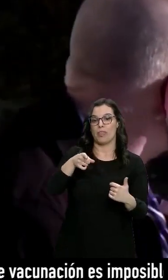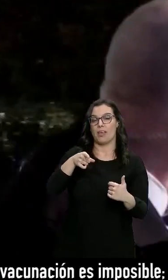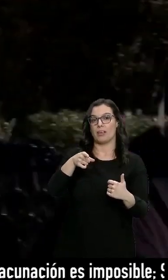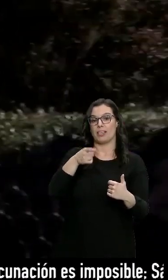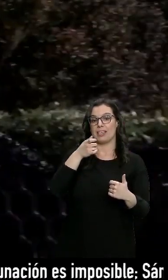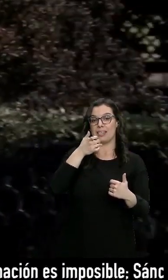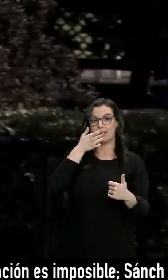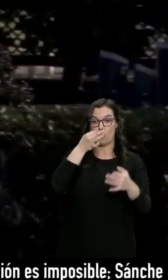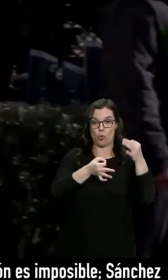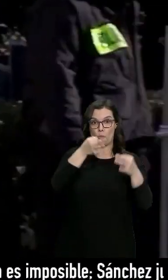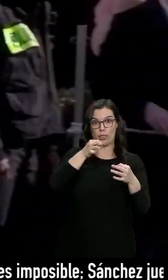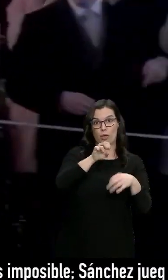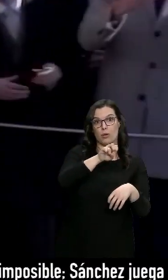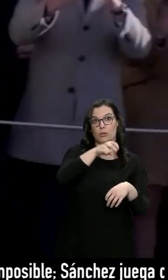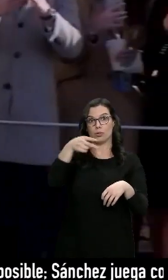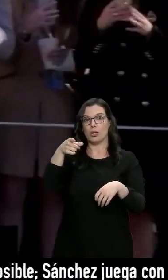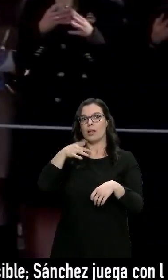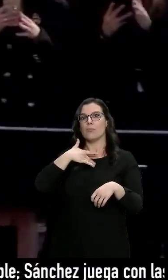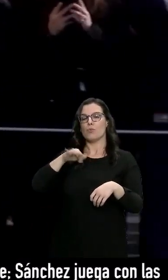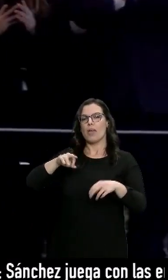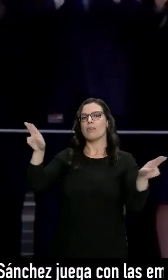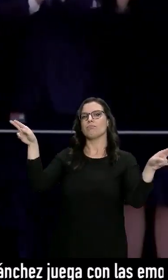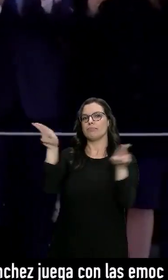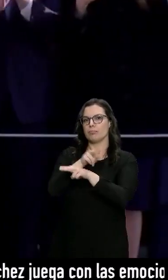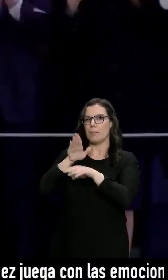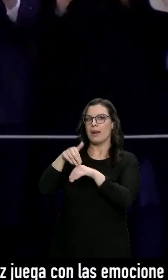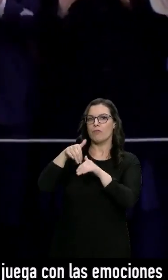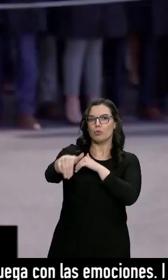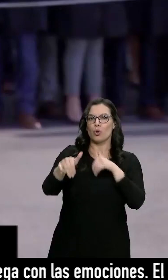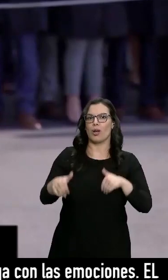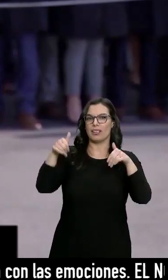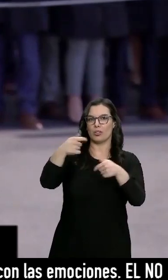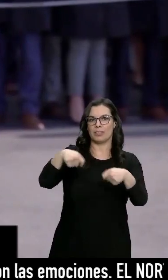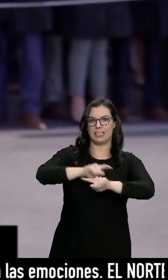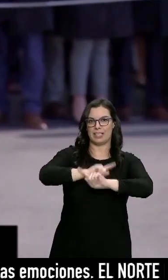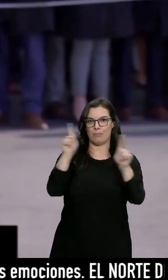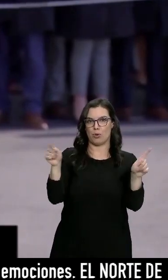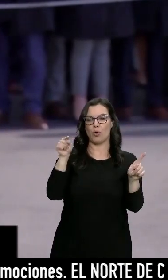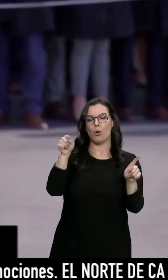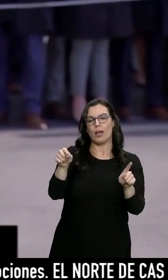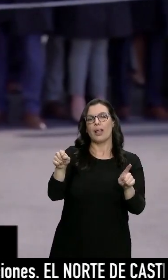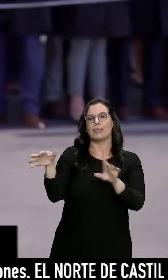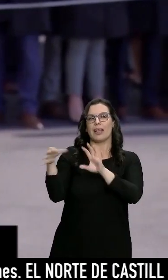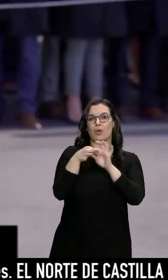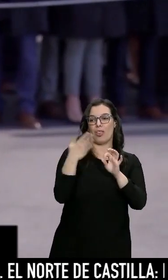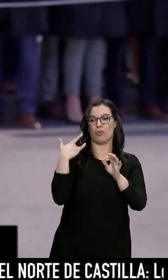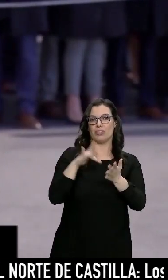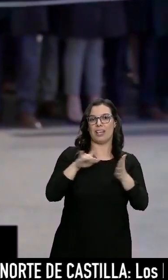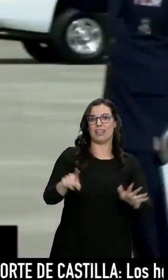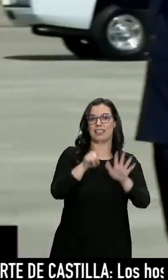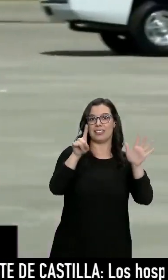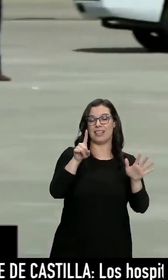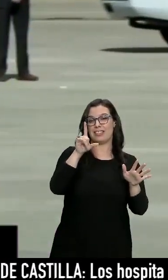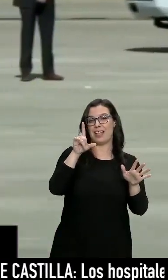se enfrenta al cargo de incitar a la rebelión durante los disturbios del pasado 6 de enero, día en el que fue asaltado